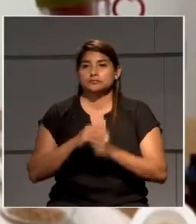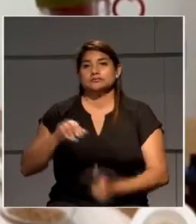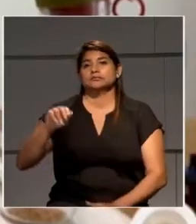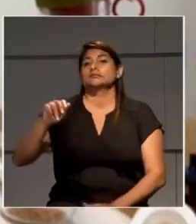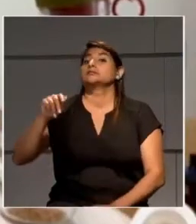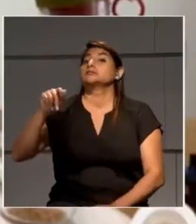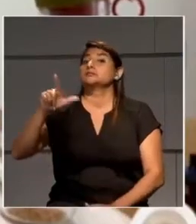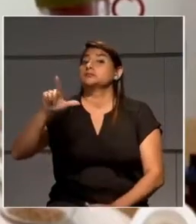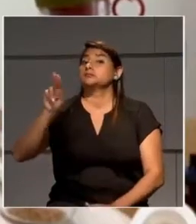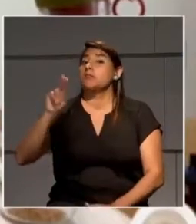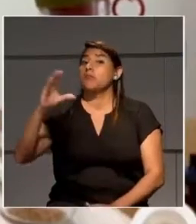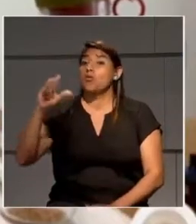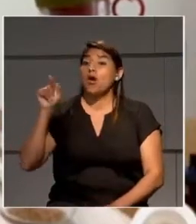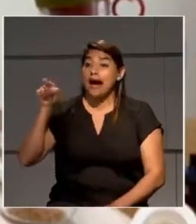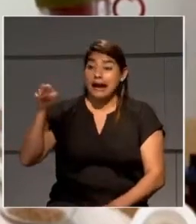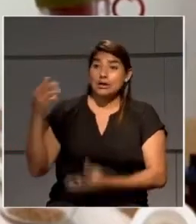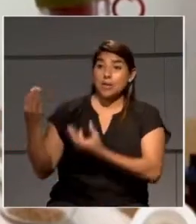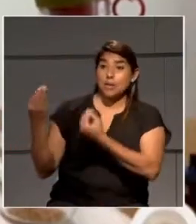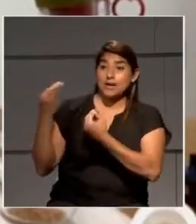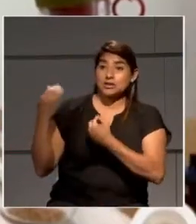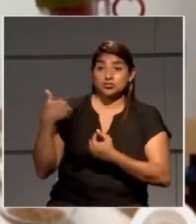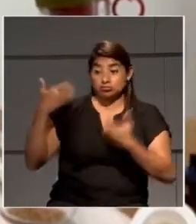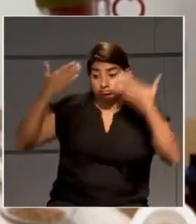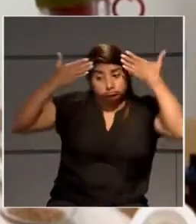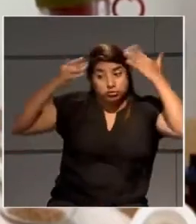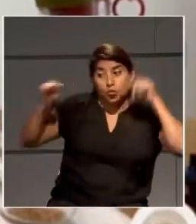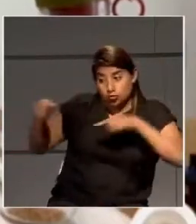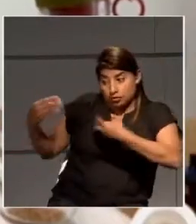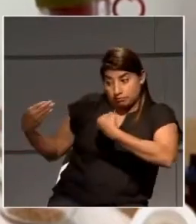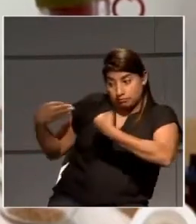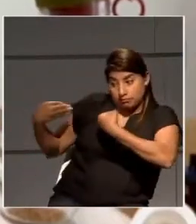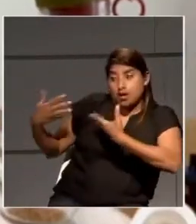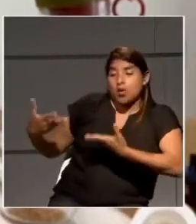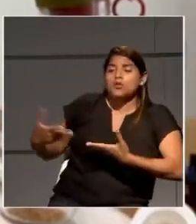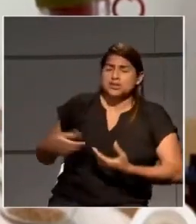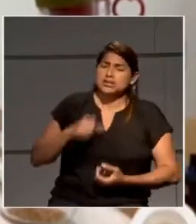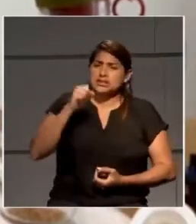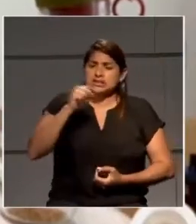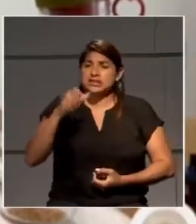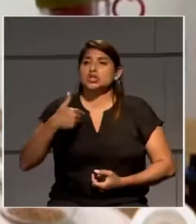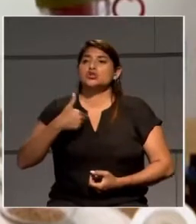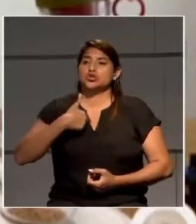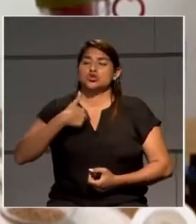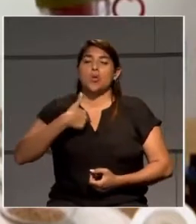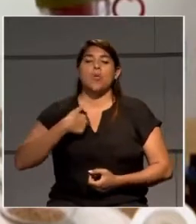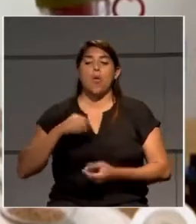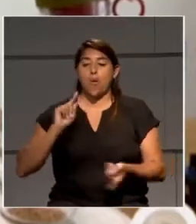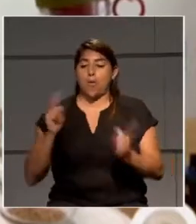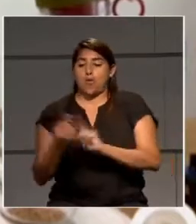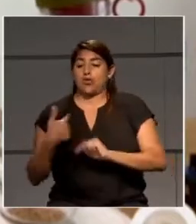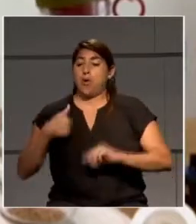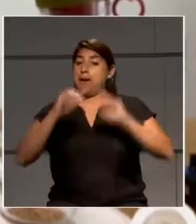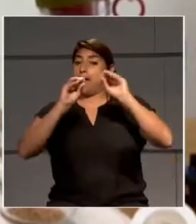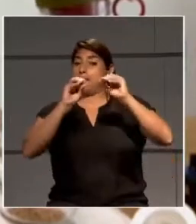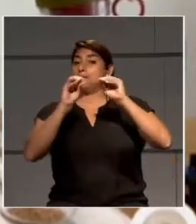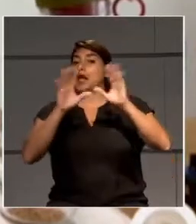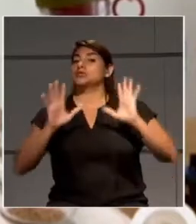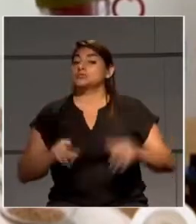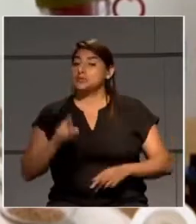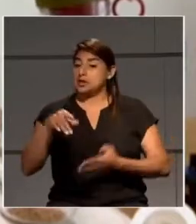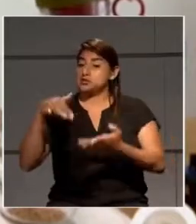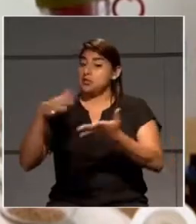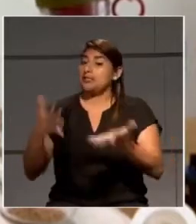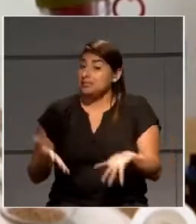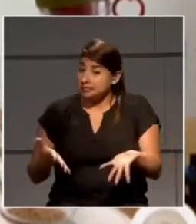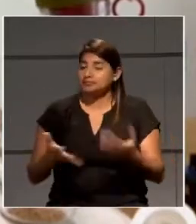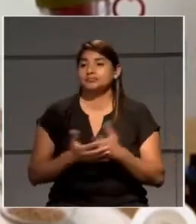el que nos enseña cómo hacerlo, porque yo no tengo ni idea, Plug, usted me tendrá que decir. Sí, voy a jugar a que soy yo la maestra. Muy bien, vos me parece.